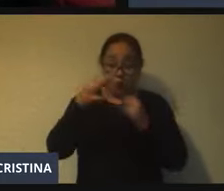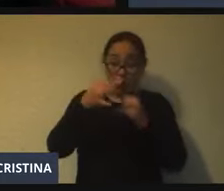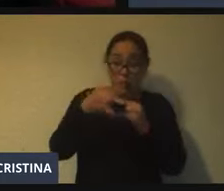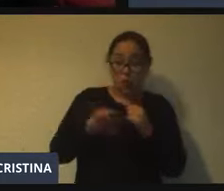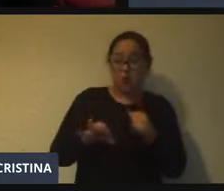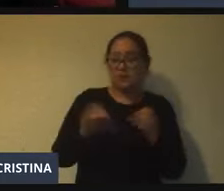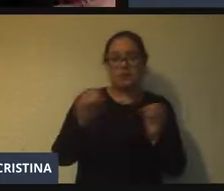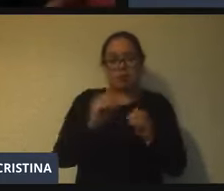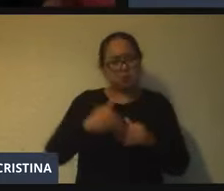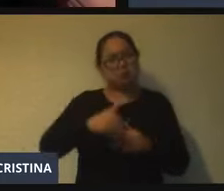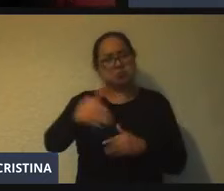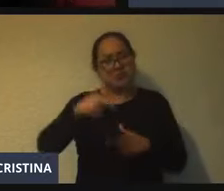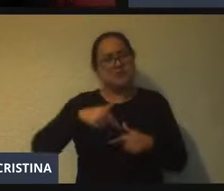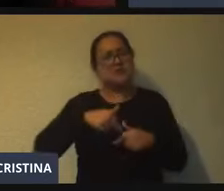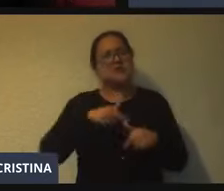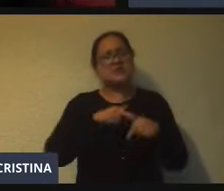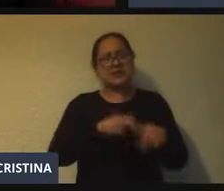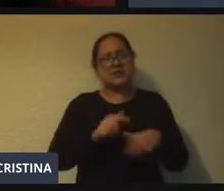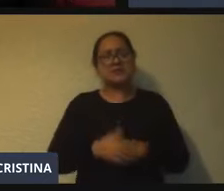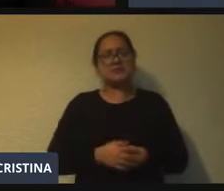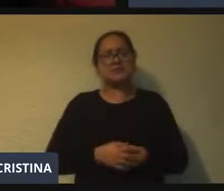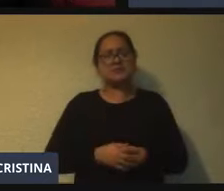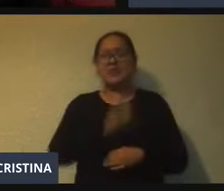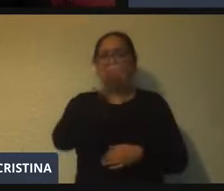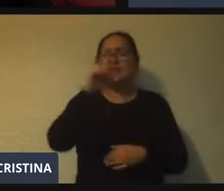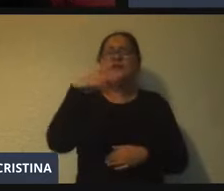café. Estaremos viéndonos muy